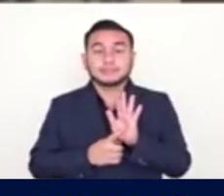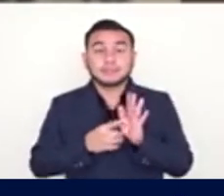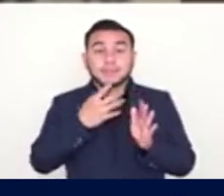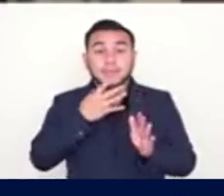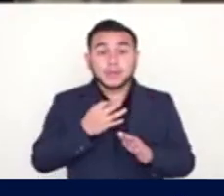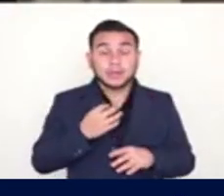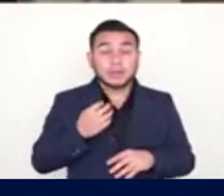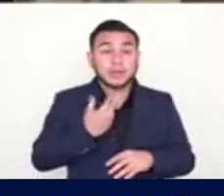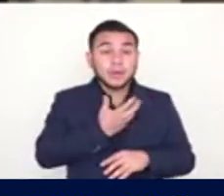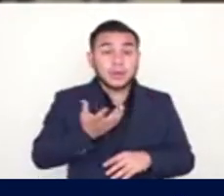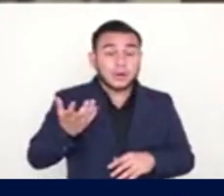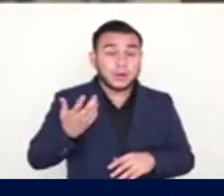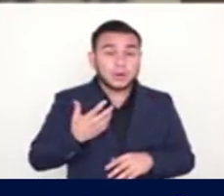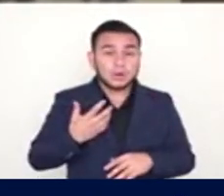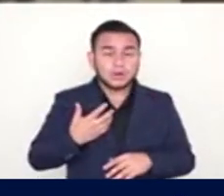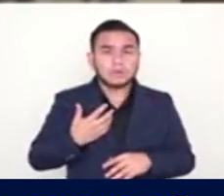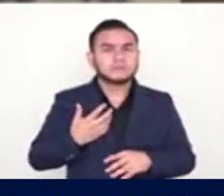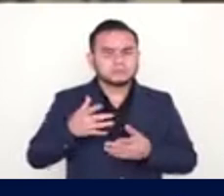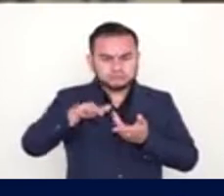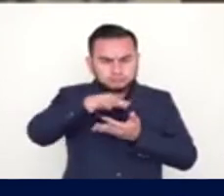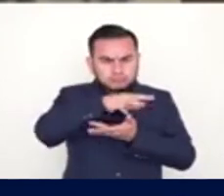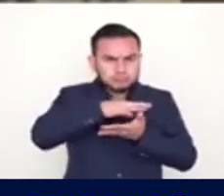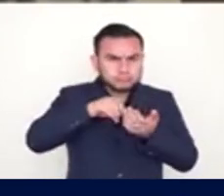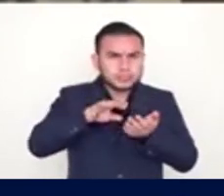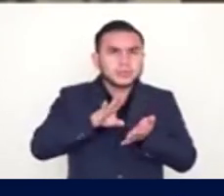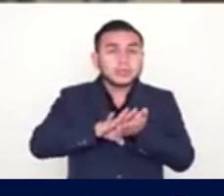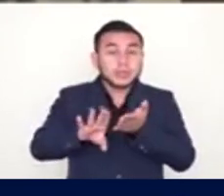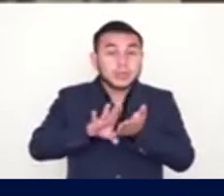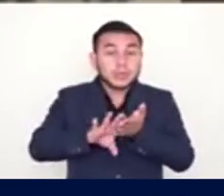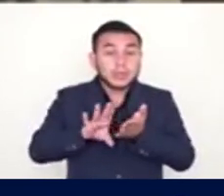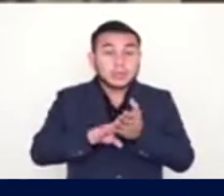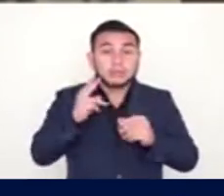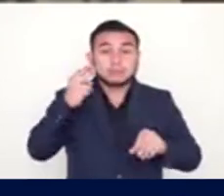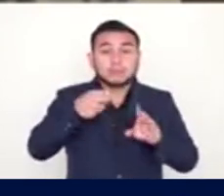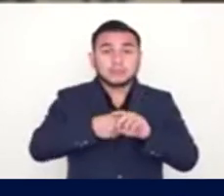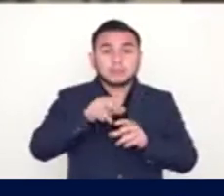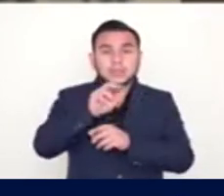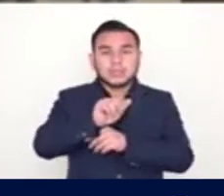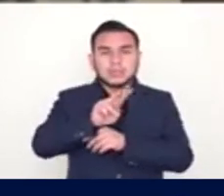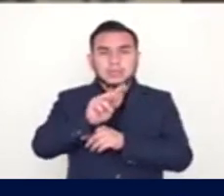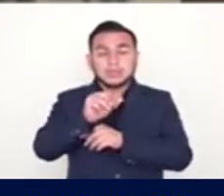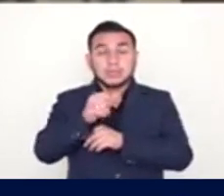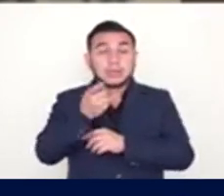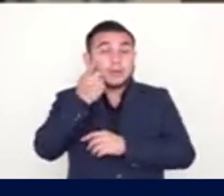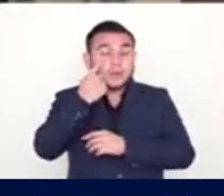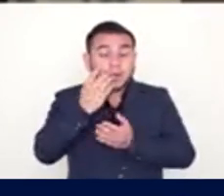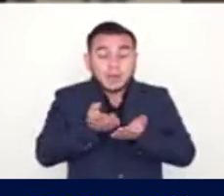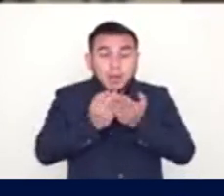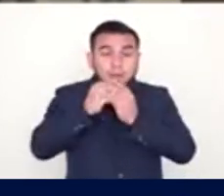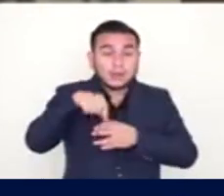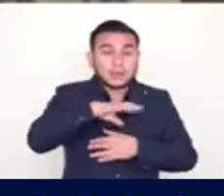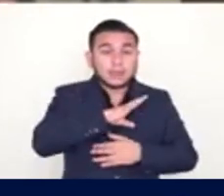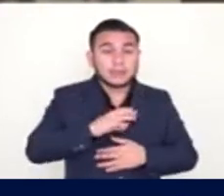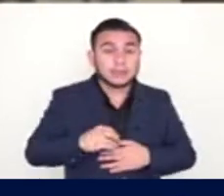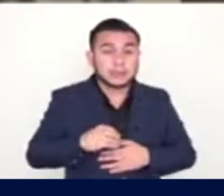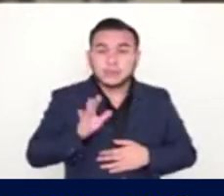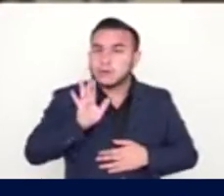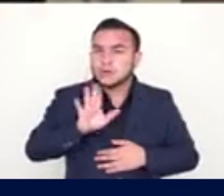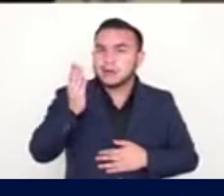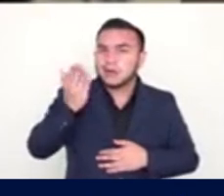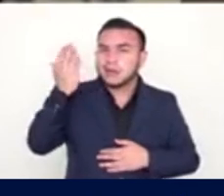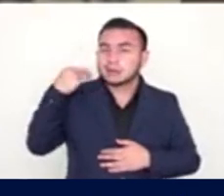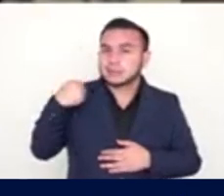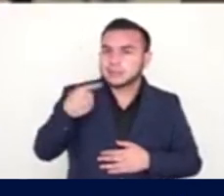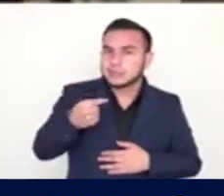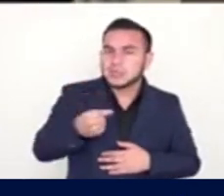estamos totalmente a favor del medio ambiente. De hecho, estamos contratando un medioambientalista para que maneje ANDA, para proteger el recurso hídrico de los salvadoreños, cosa que nunca se hizo.